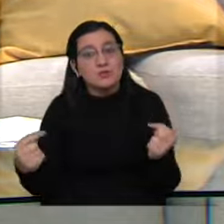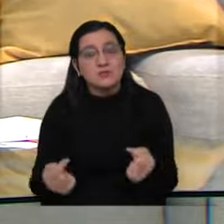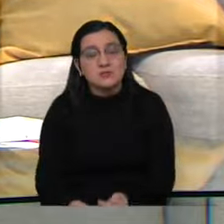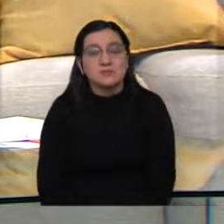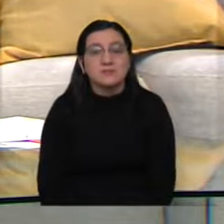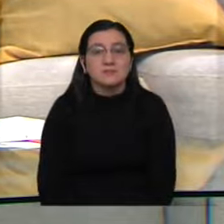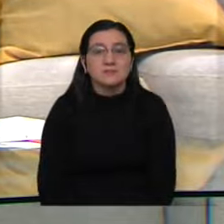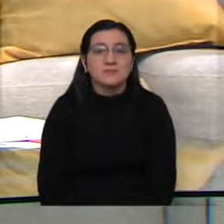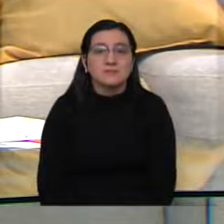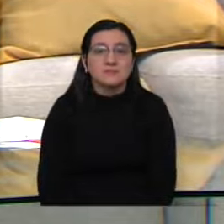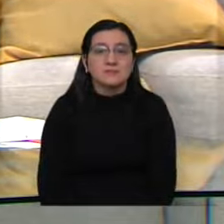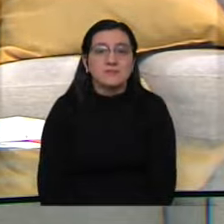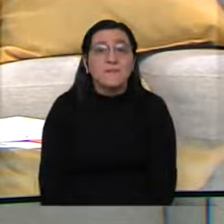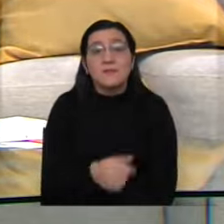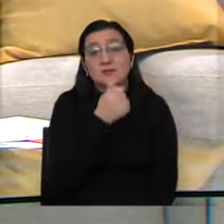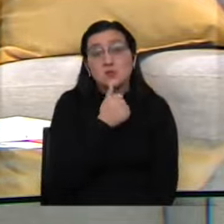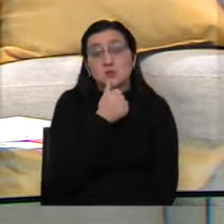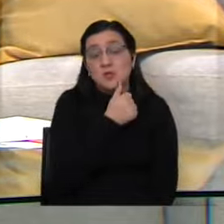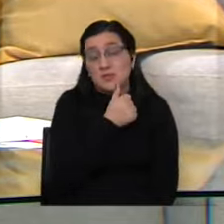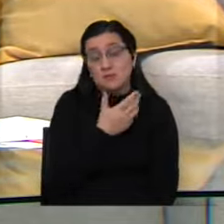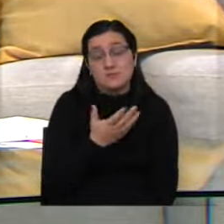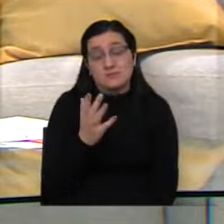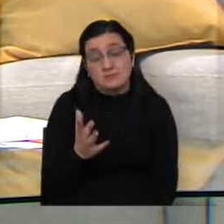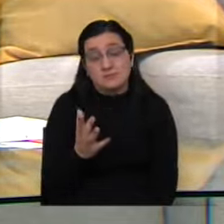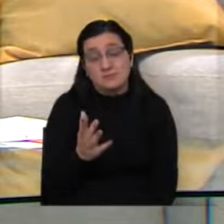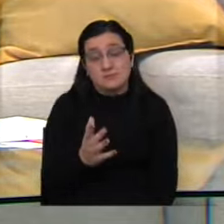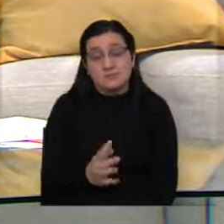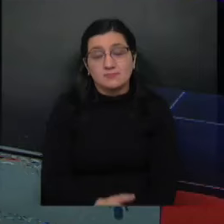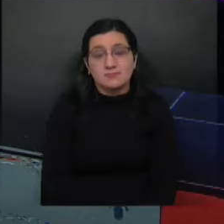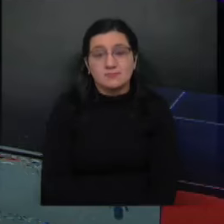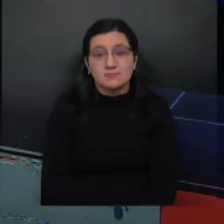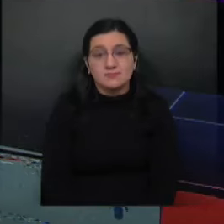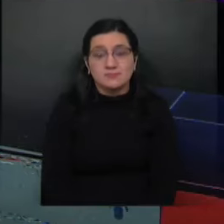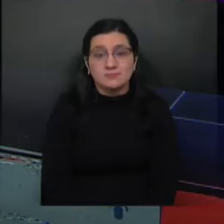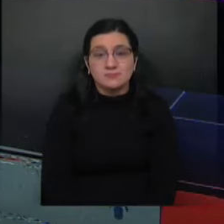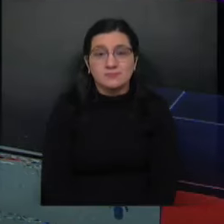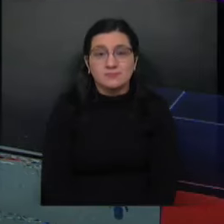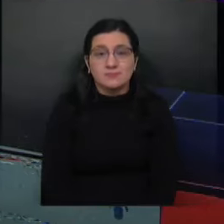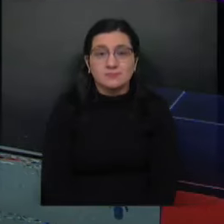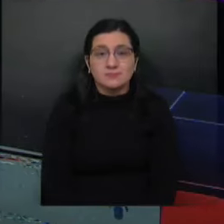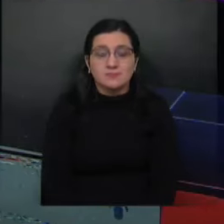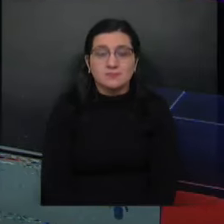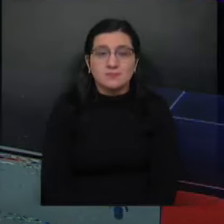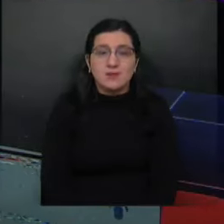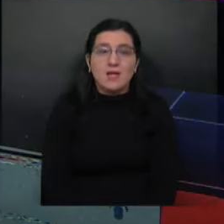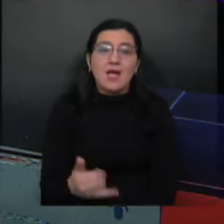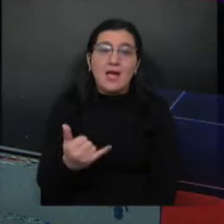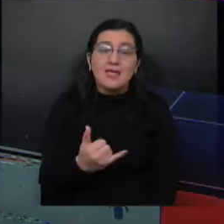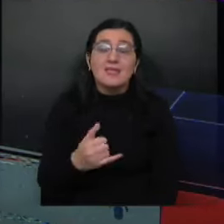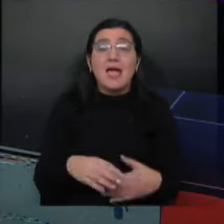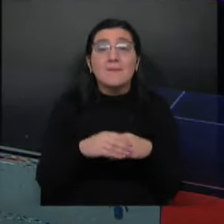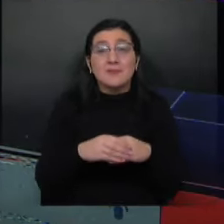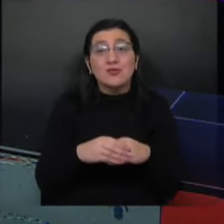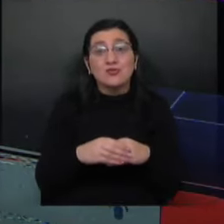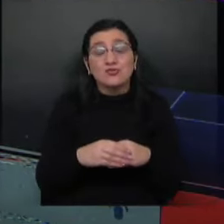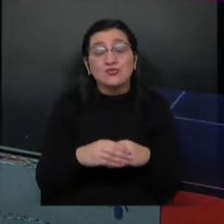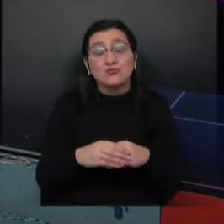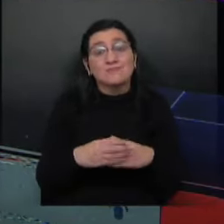yarte solucionas un amigo amig después están los amigos con